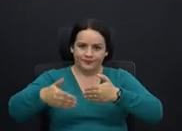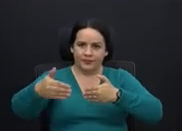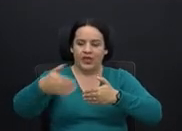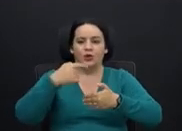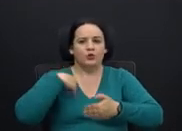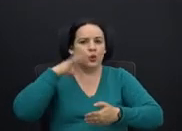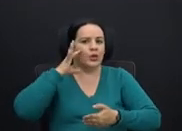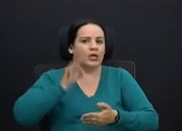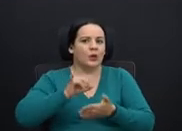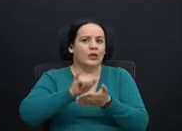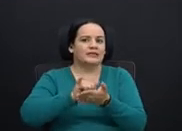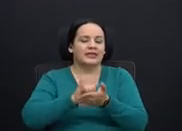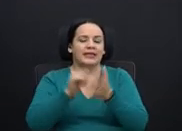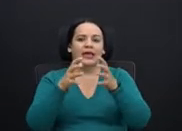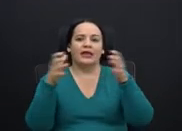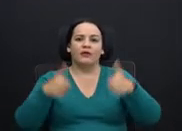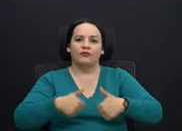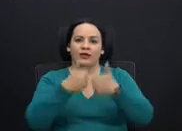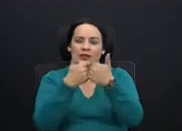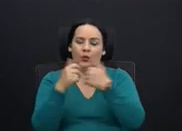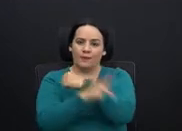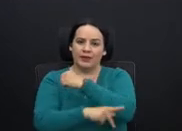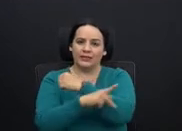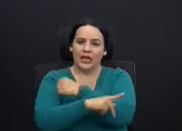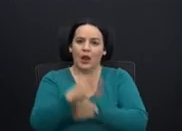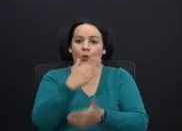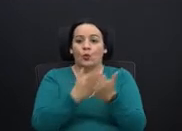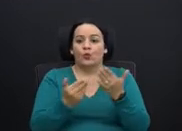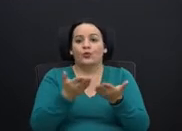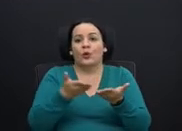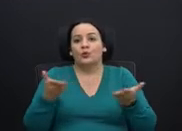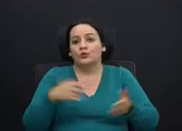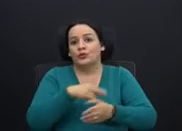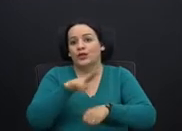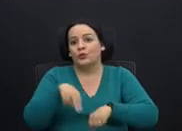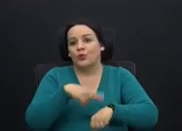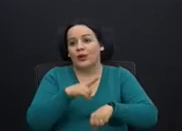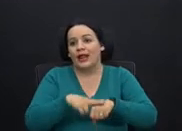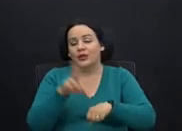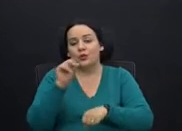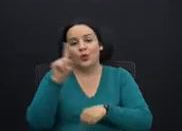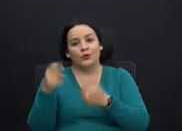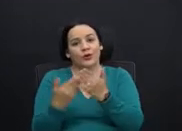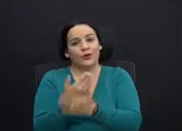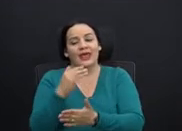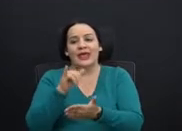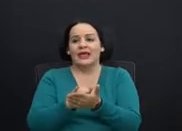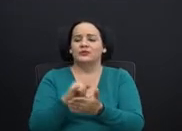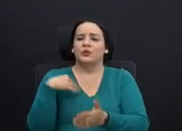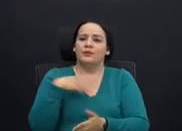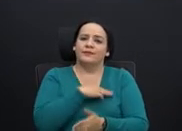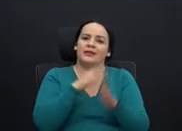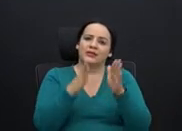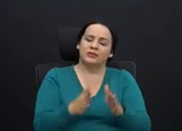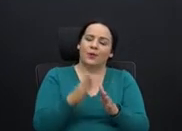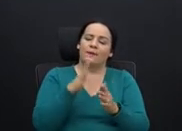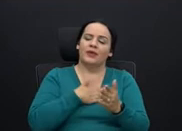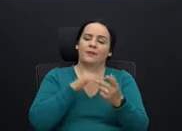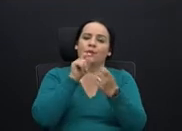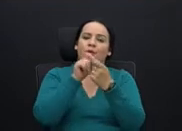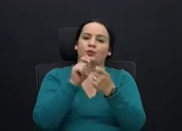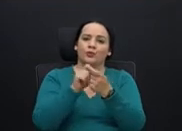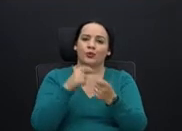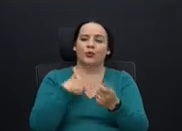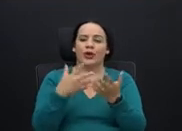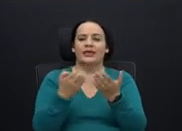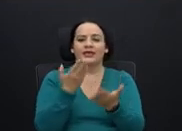gran reto que tenemos en este país con algunos recursos naturales no renovables. Así es, ministro, ese era justamente mi punto, quería llegar a eso, a que nosotros